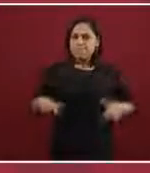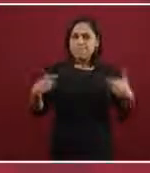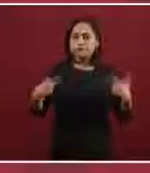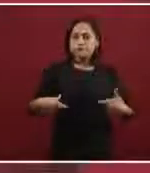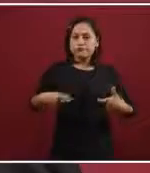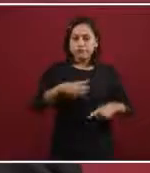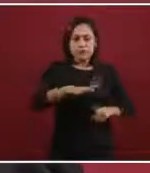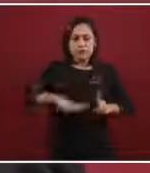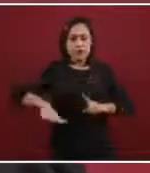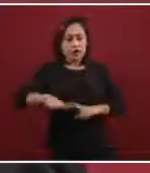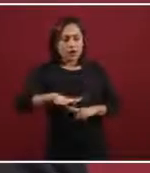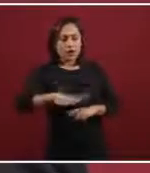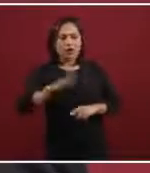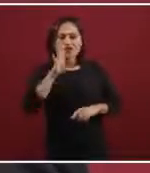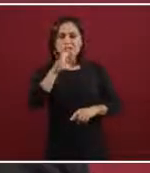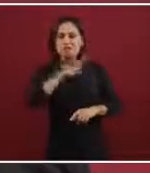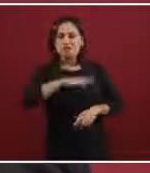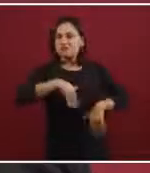demás